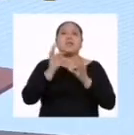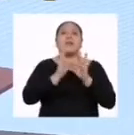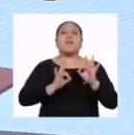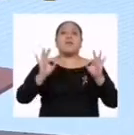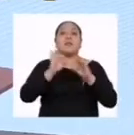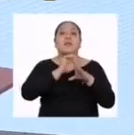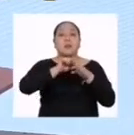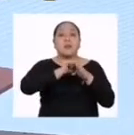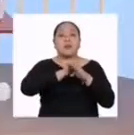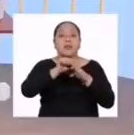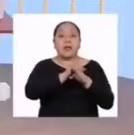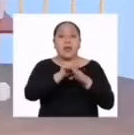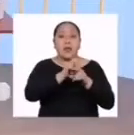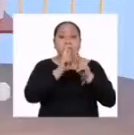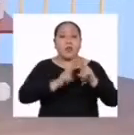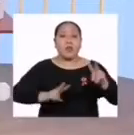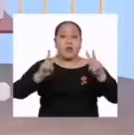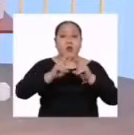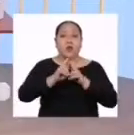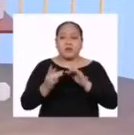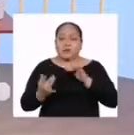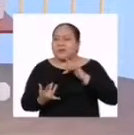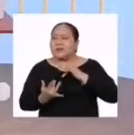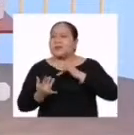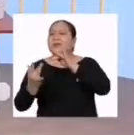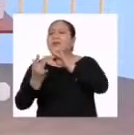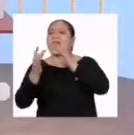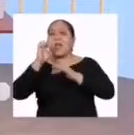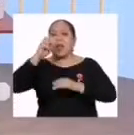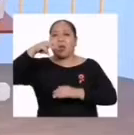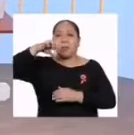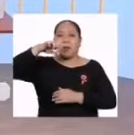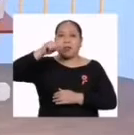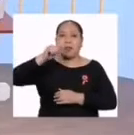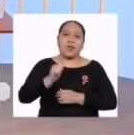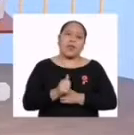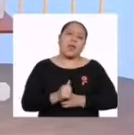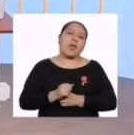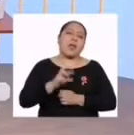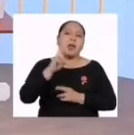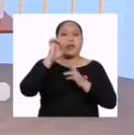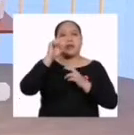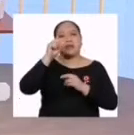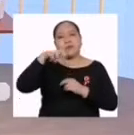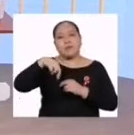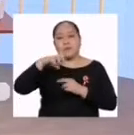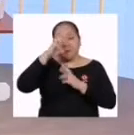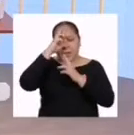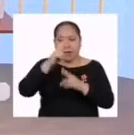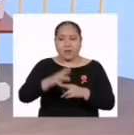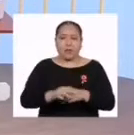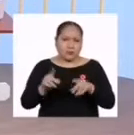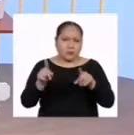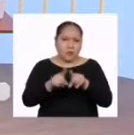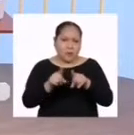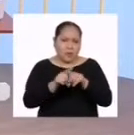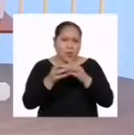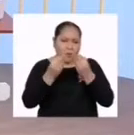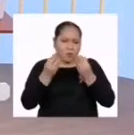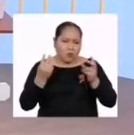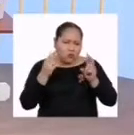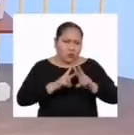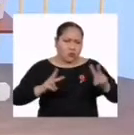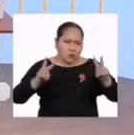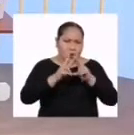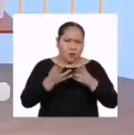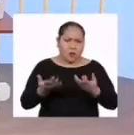empatía y el respeto. Hay muchos más valores, claro, como la responsabilidad, la constancia. Comprender de una